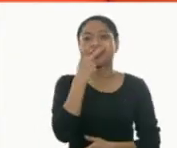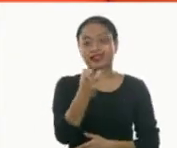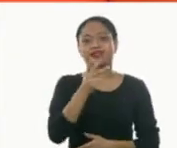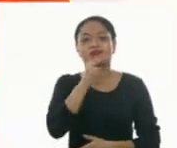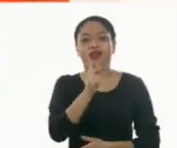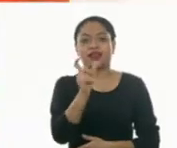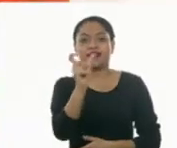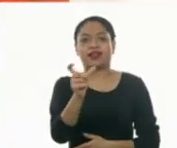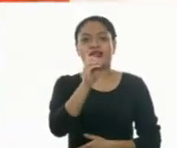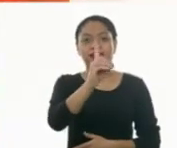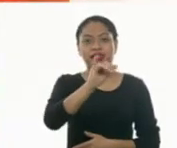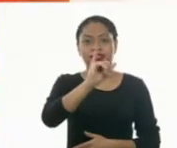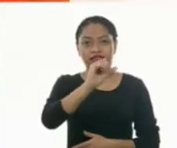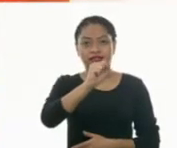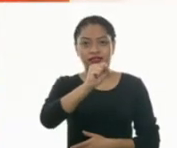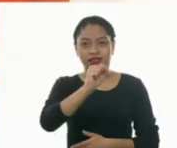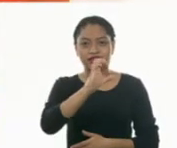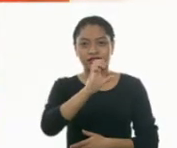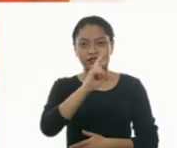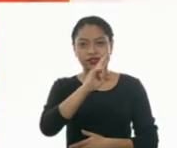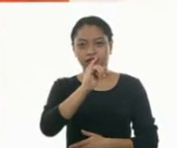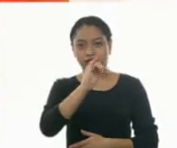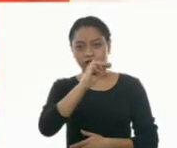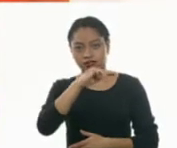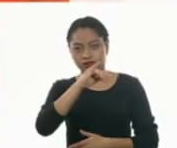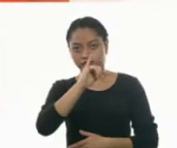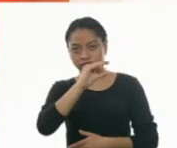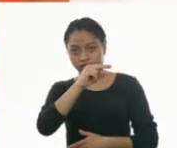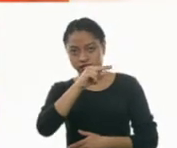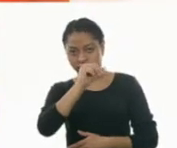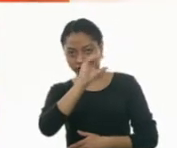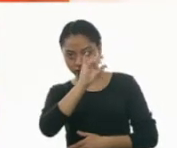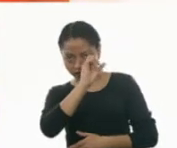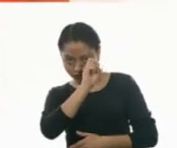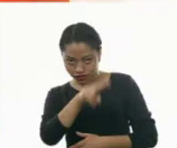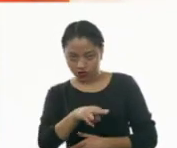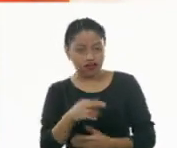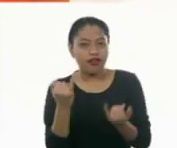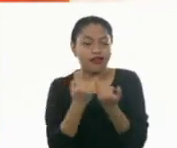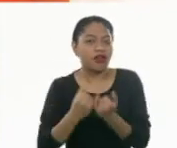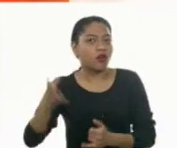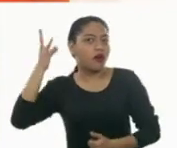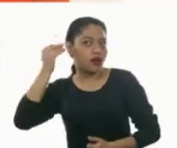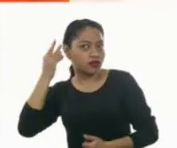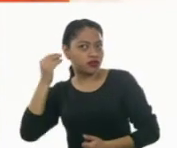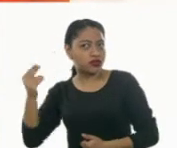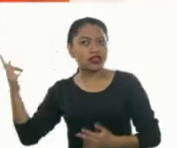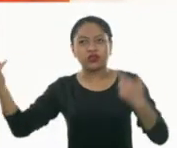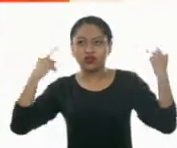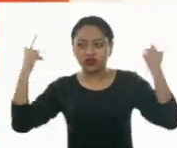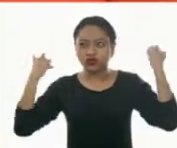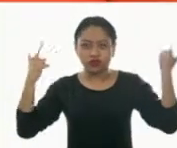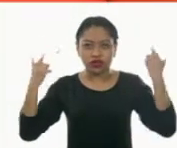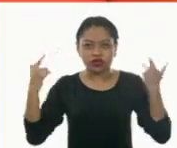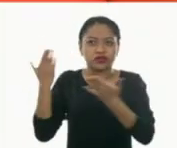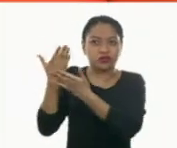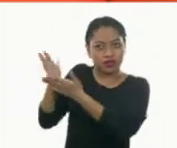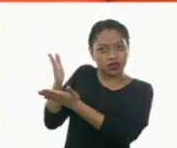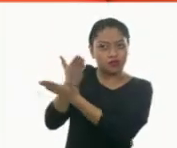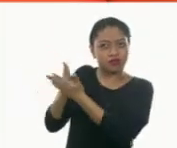me refiero. Esa habilidad luego se plasma también en lo auditivo. Al principio